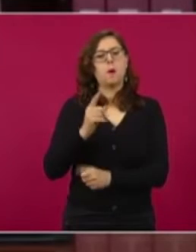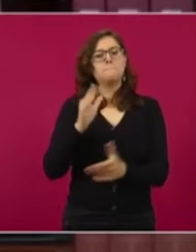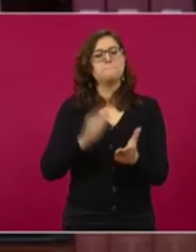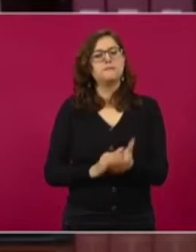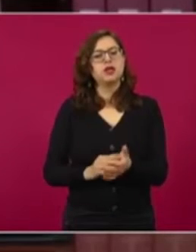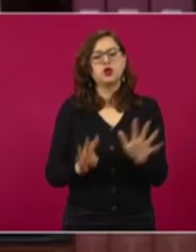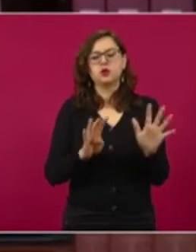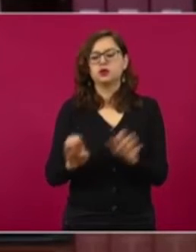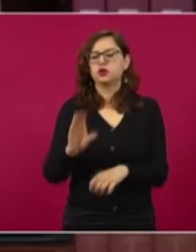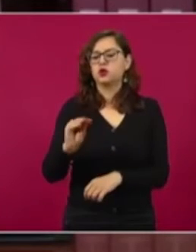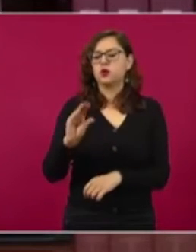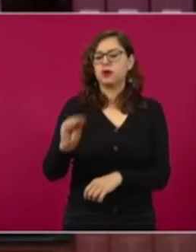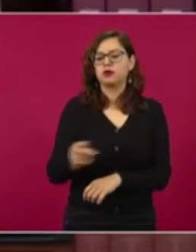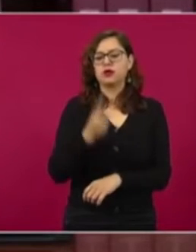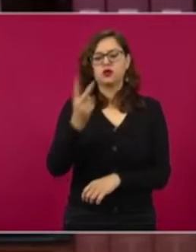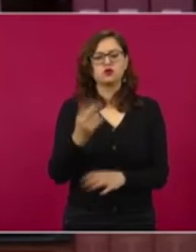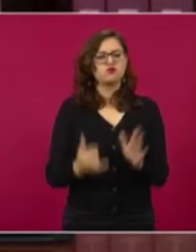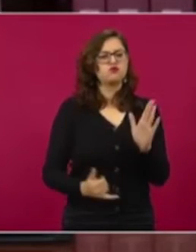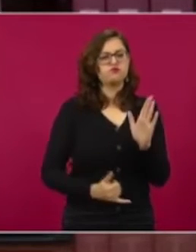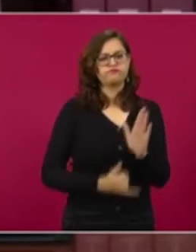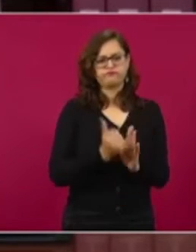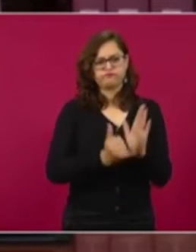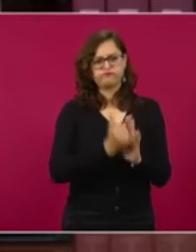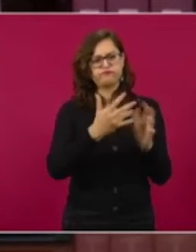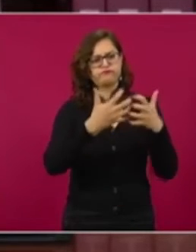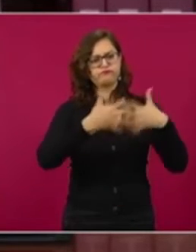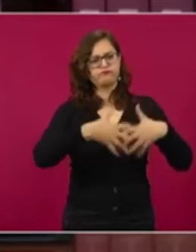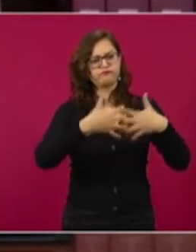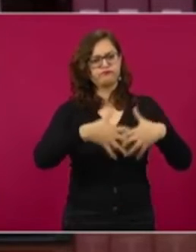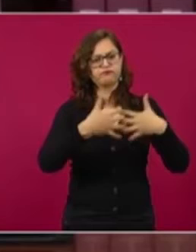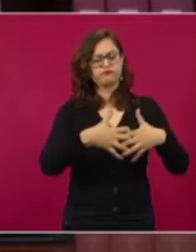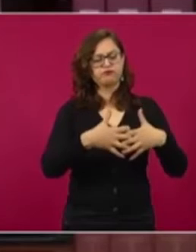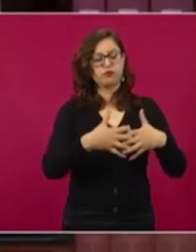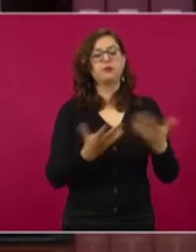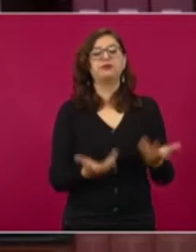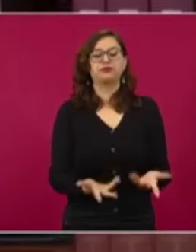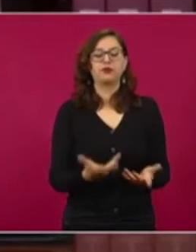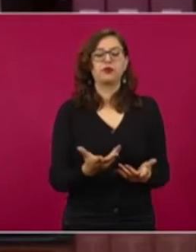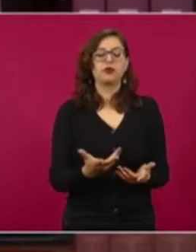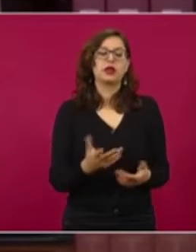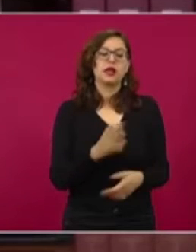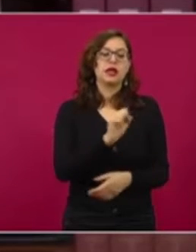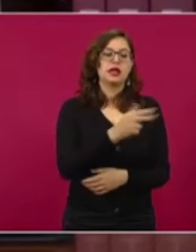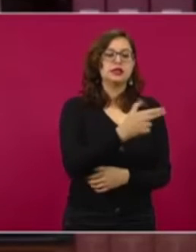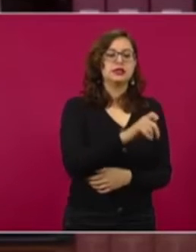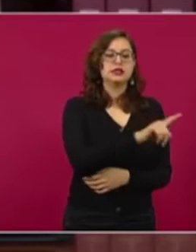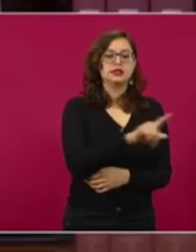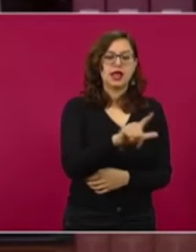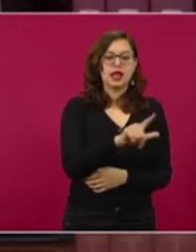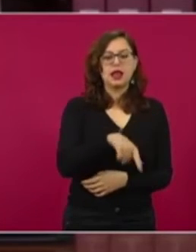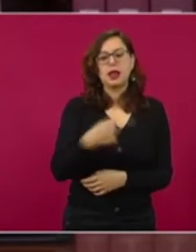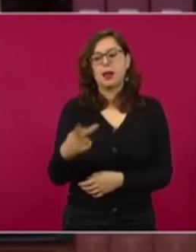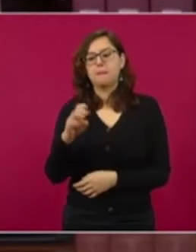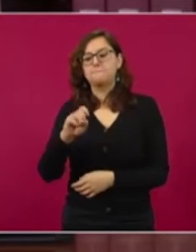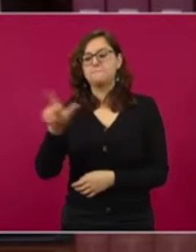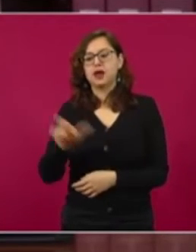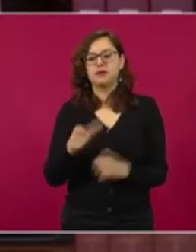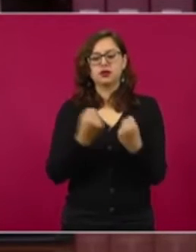1992 y se hizo una sociedad, mitad Shell, mitad Petróleos